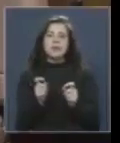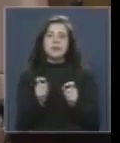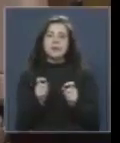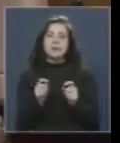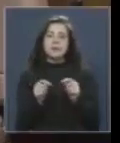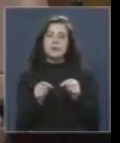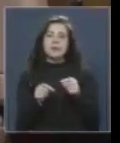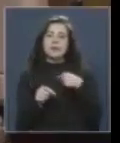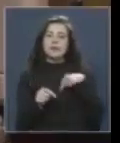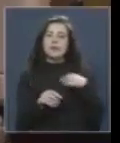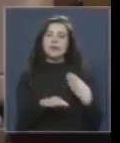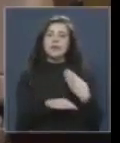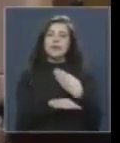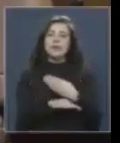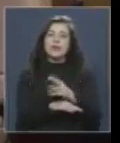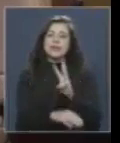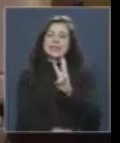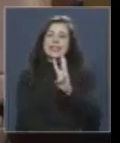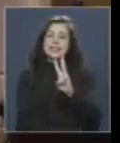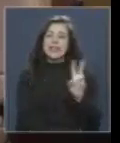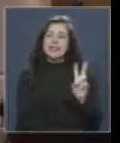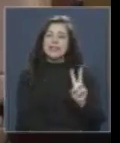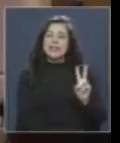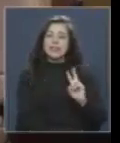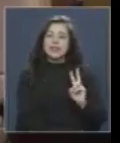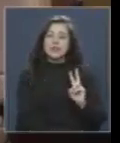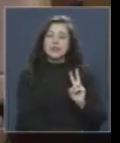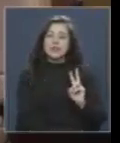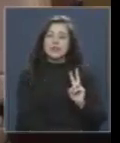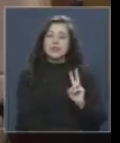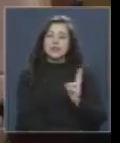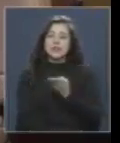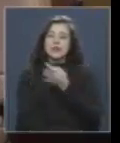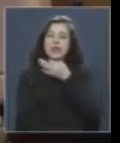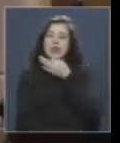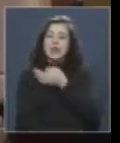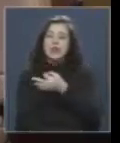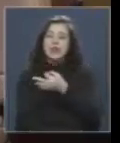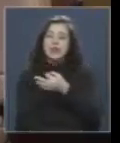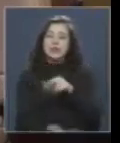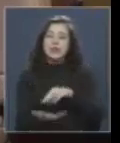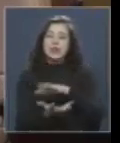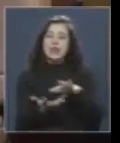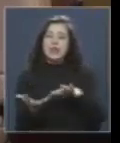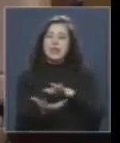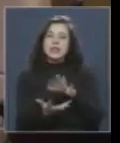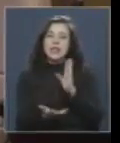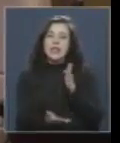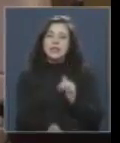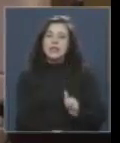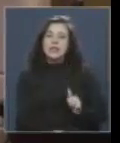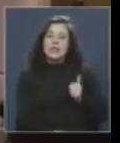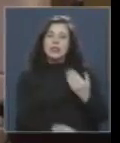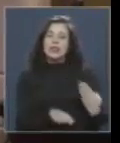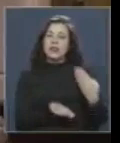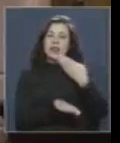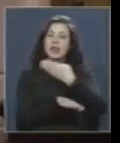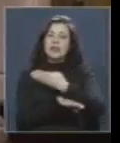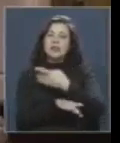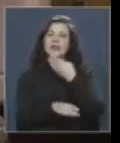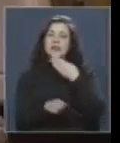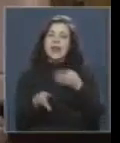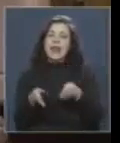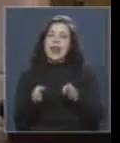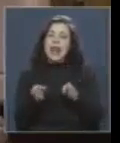este hemiciclo fuimos solamente tres, porque si ustedes dicen que hay tanta crisis y dictadura, tendrían que tener la voluntad de estar presente allá en las